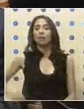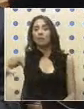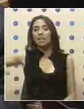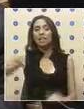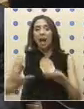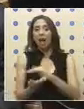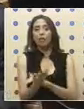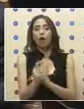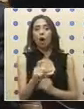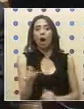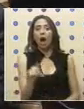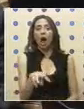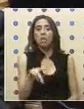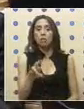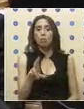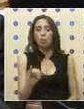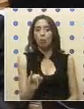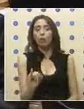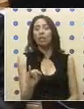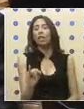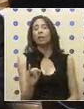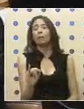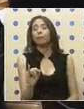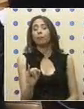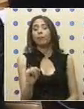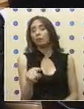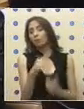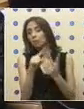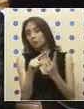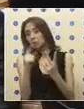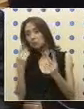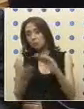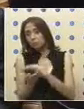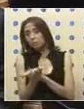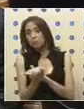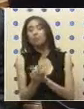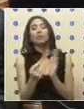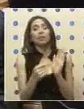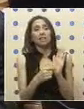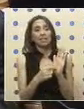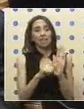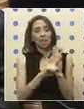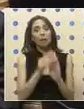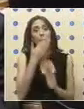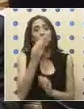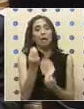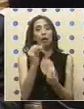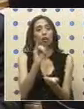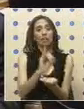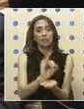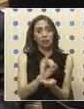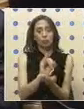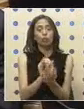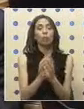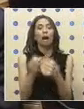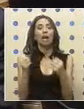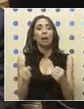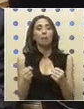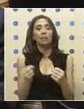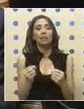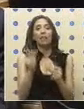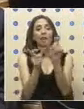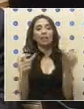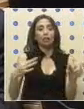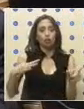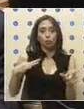Gasmur y el actual senador Hernán Narraín. Y creo que en esa perspectiva, esta ley va a contribuir a perfeccionar nuestra institucionalidad, a aumentar la capacidad de escrutinio de los